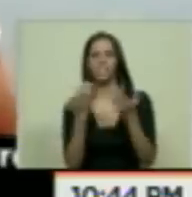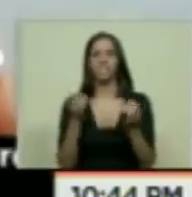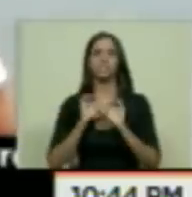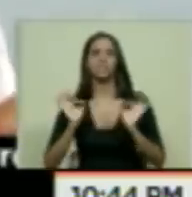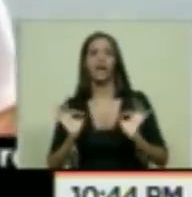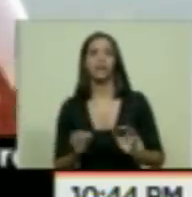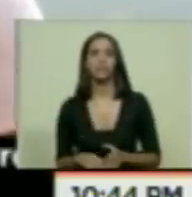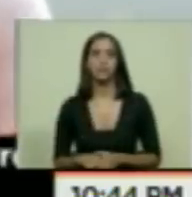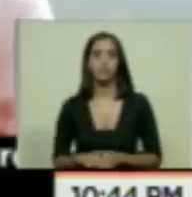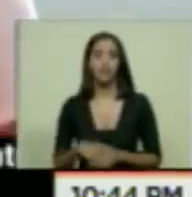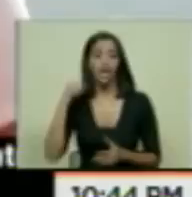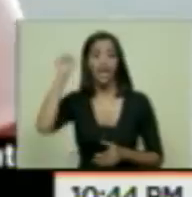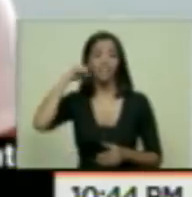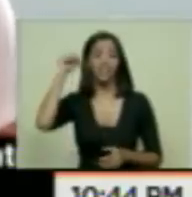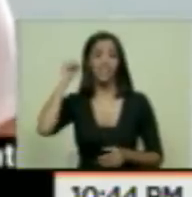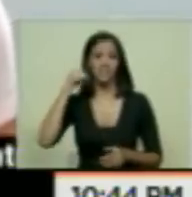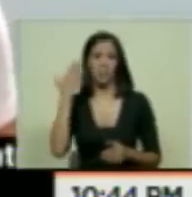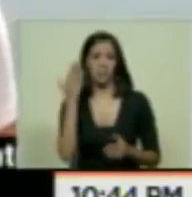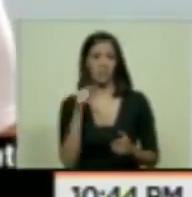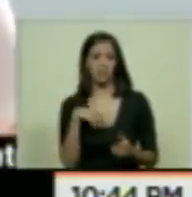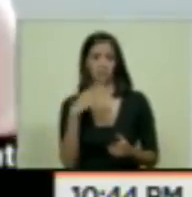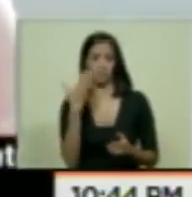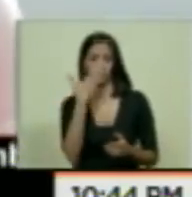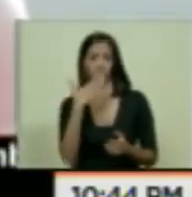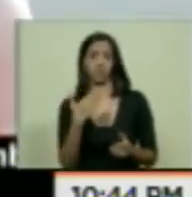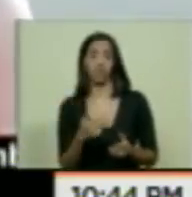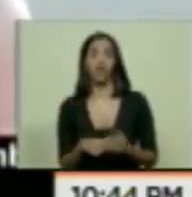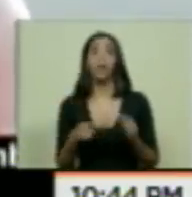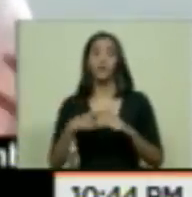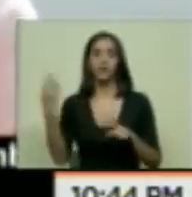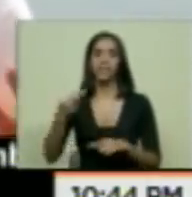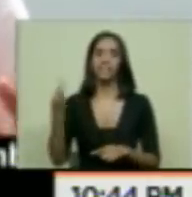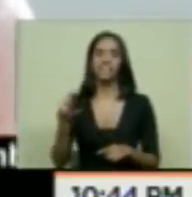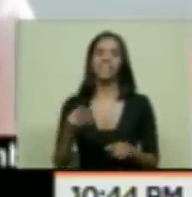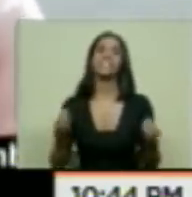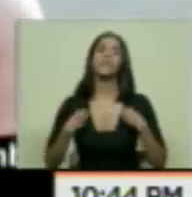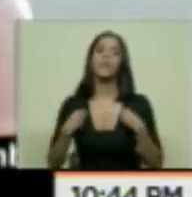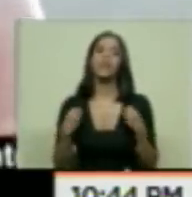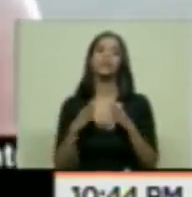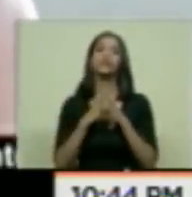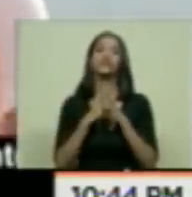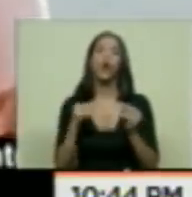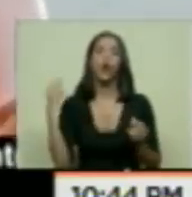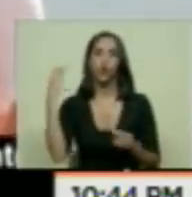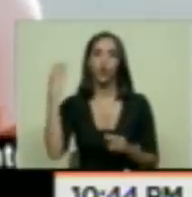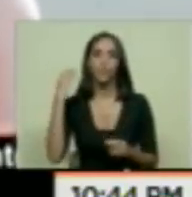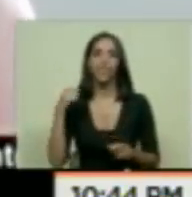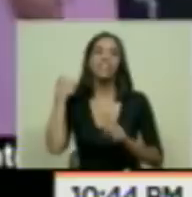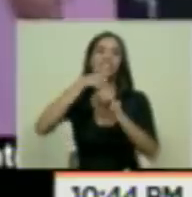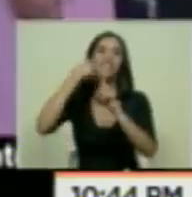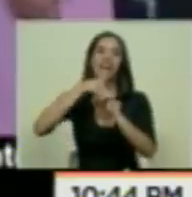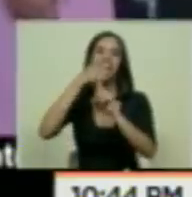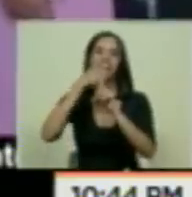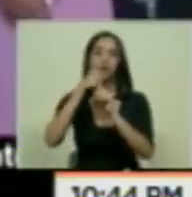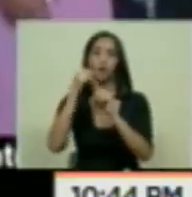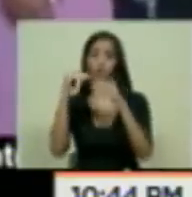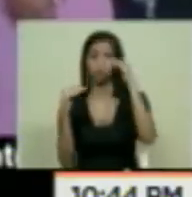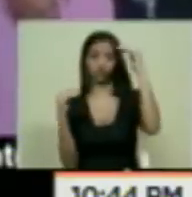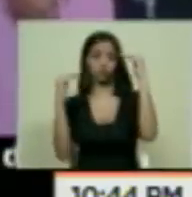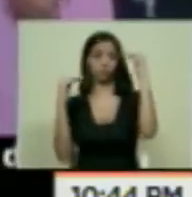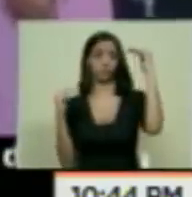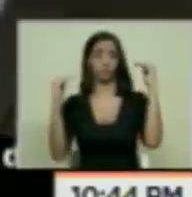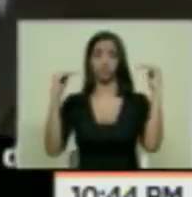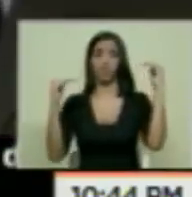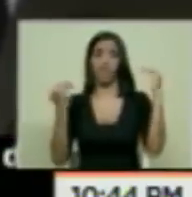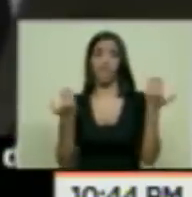Este video nos pareció muy charro, pero reflejó una realidad imperante que estamos viviendo todos los colombianos. La lucha de clases se intensificó fuertemente en el